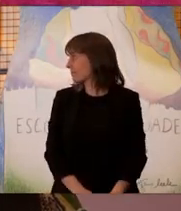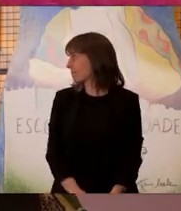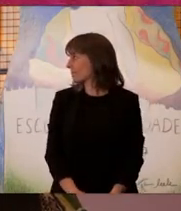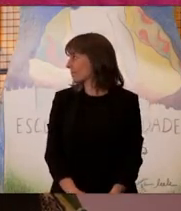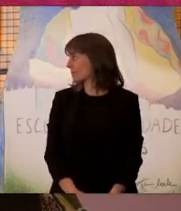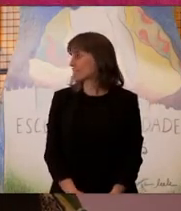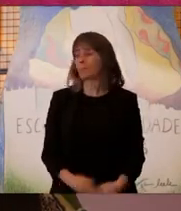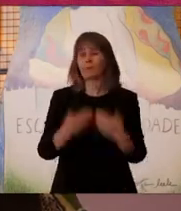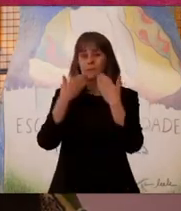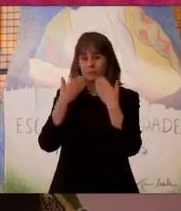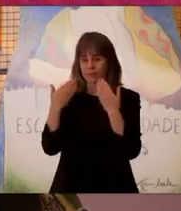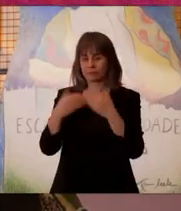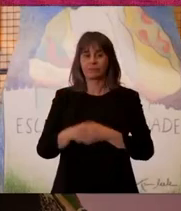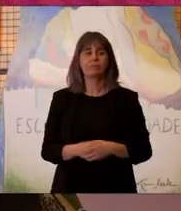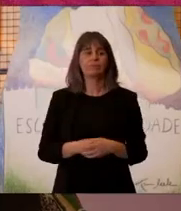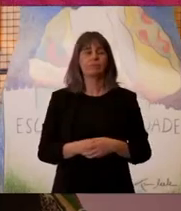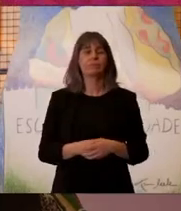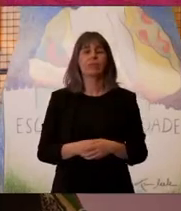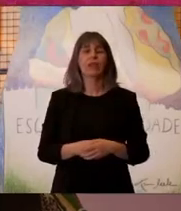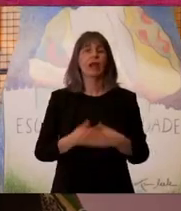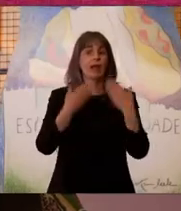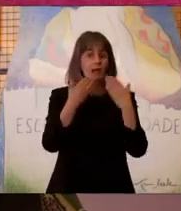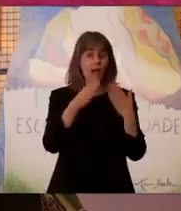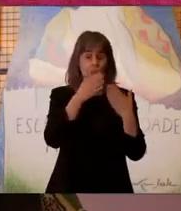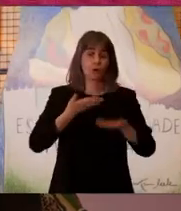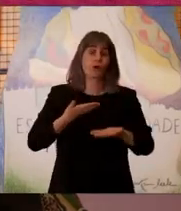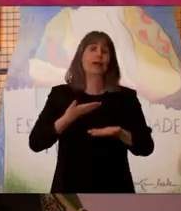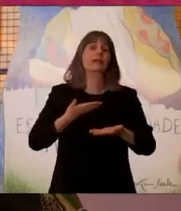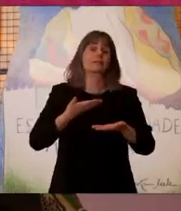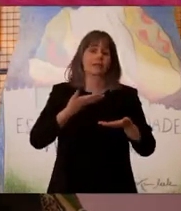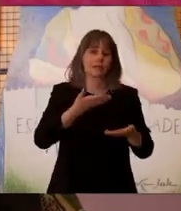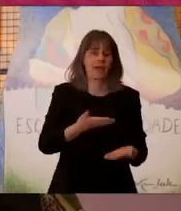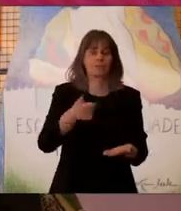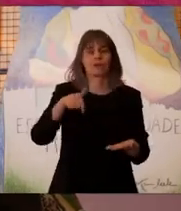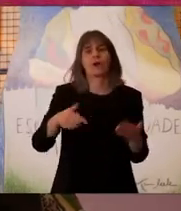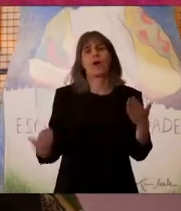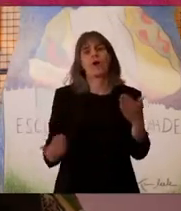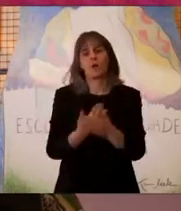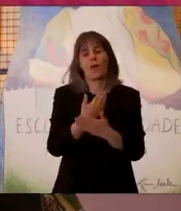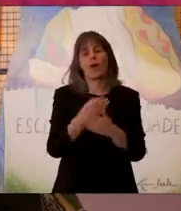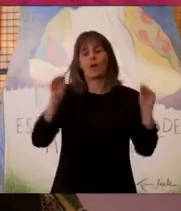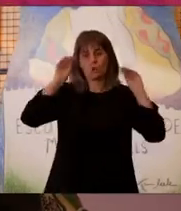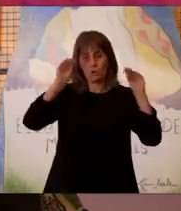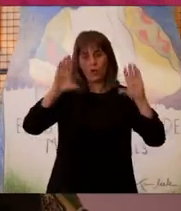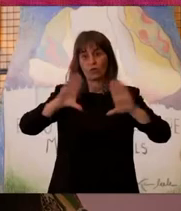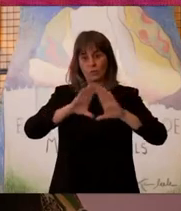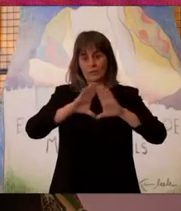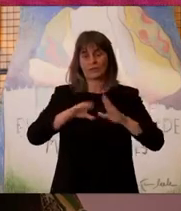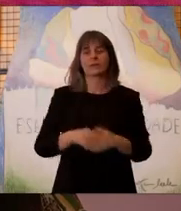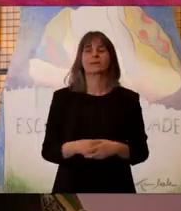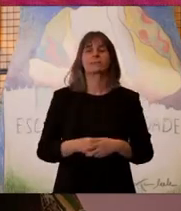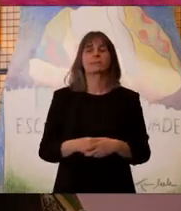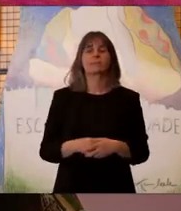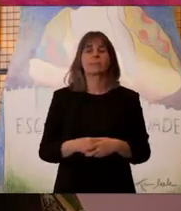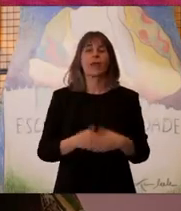Muchísimas gracias Alba Bueno muchísimas gracias por la invitación a esta jornada de formación feminista gracias